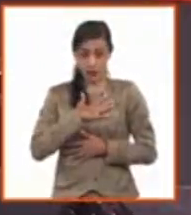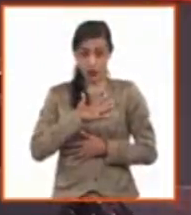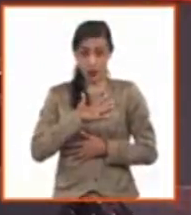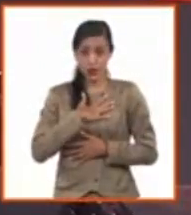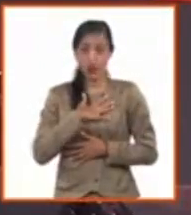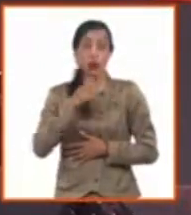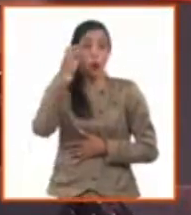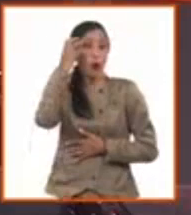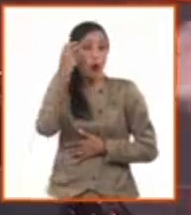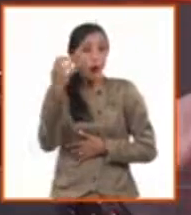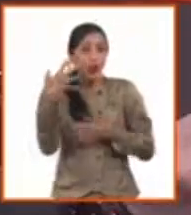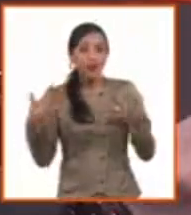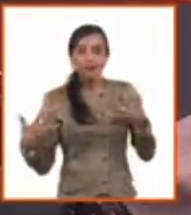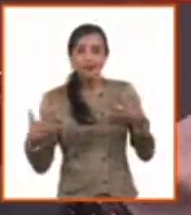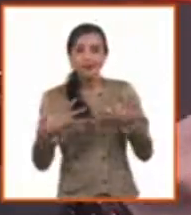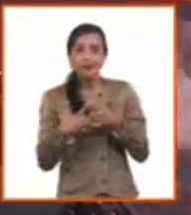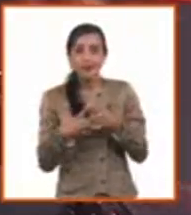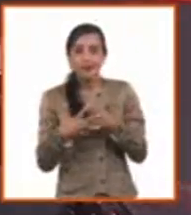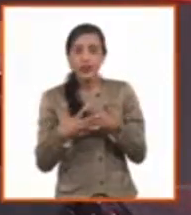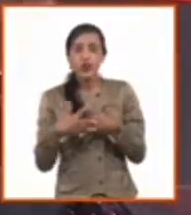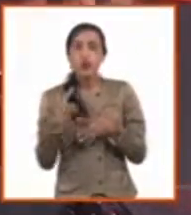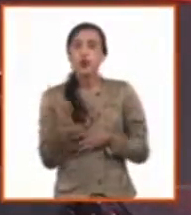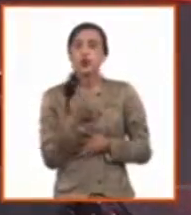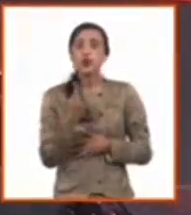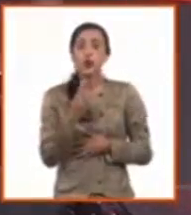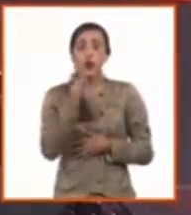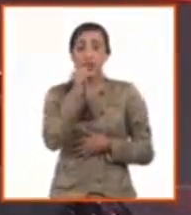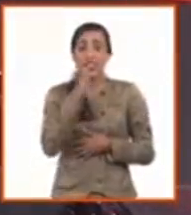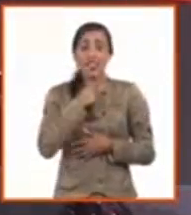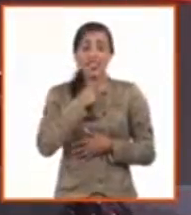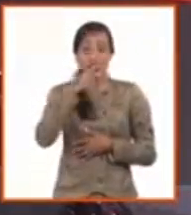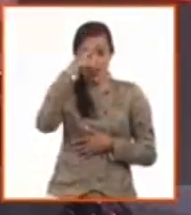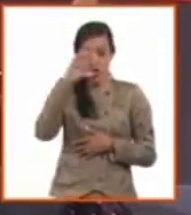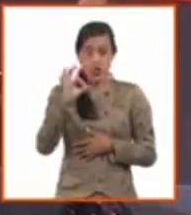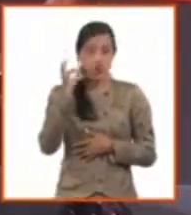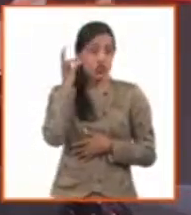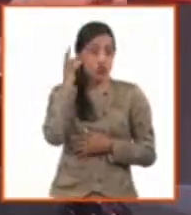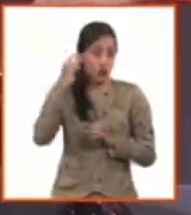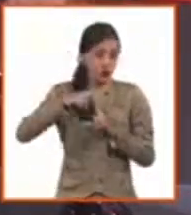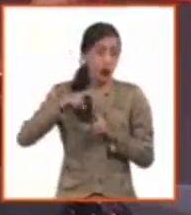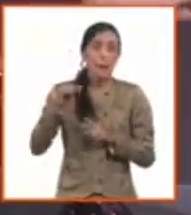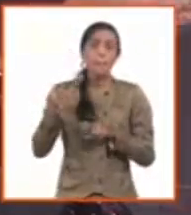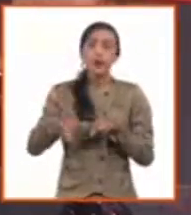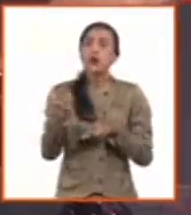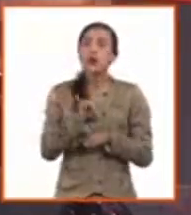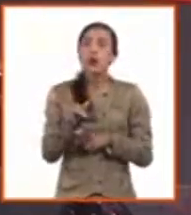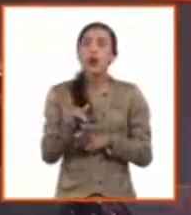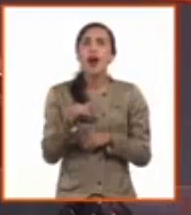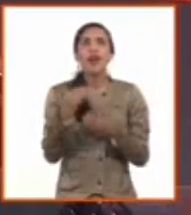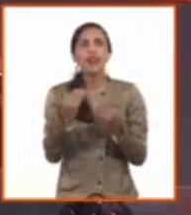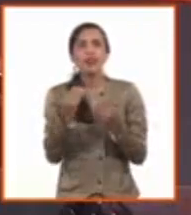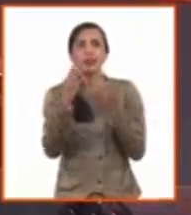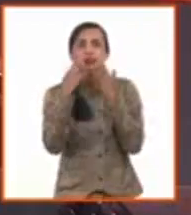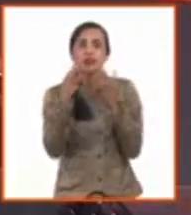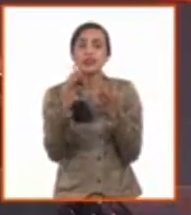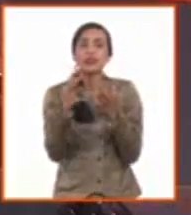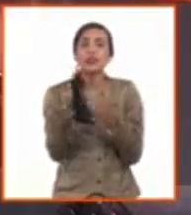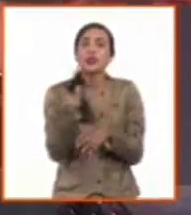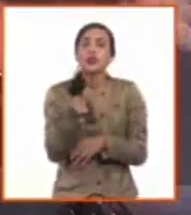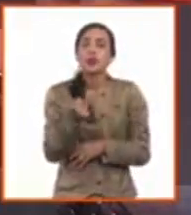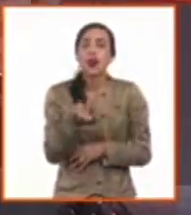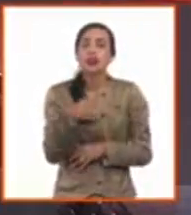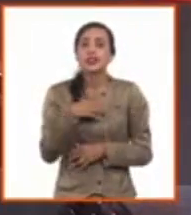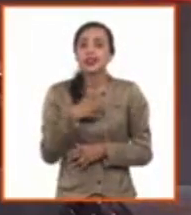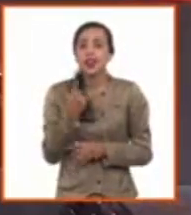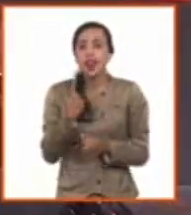con el gobierno no sólo desde el ecosistema de desoft sino que agregan valor y que por supuesto tienen